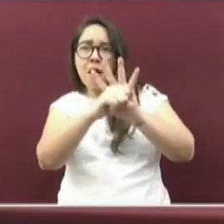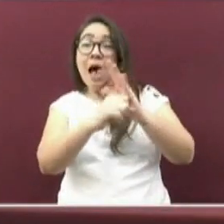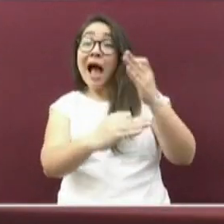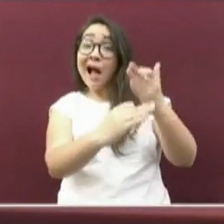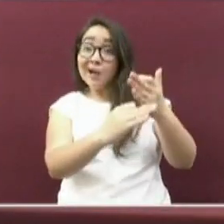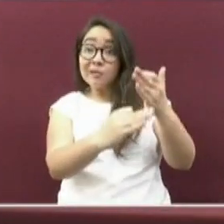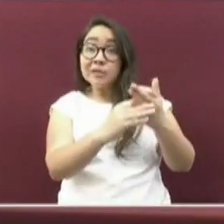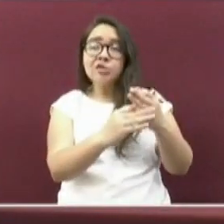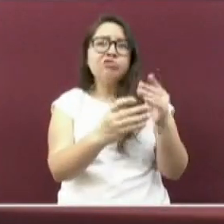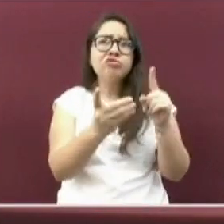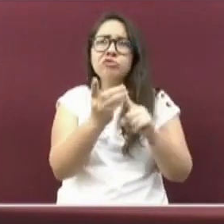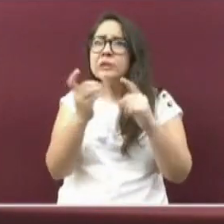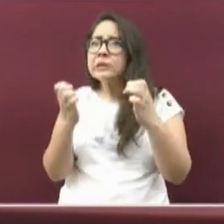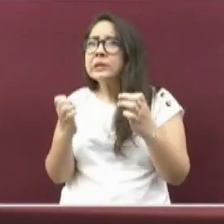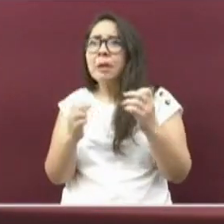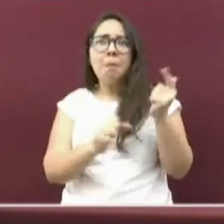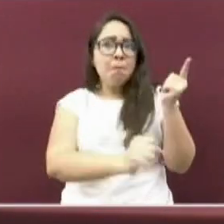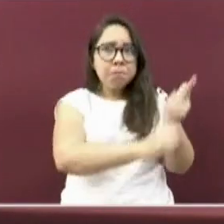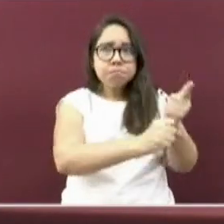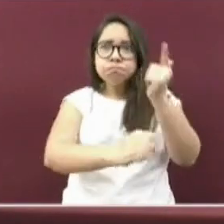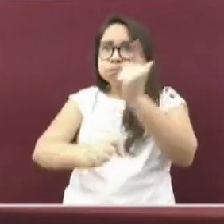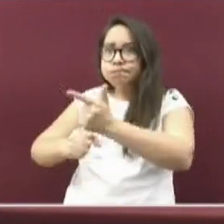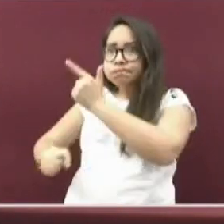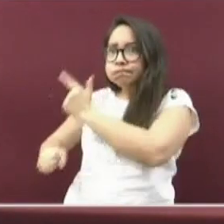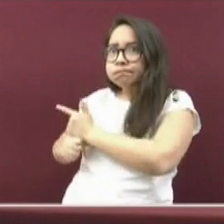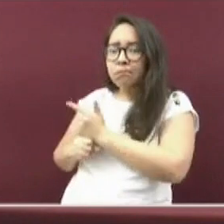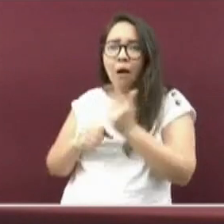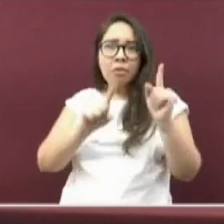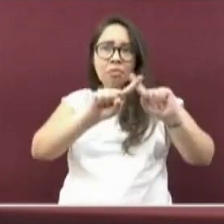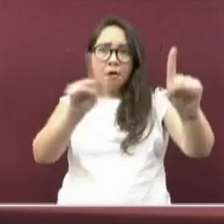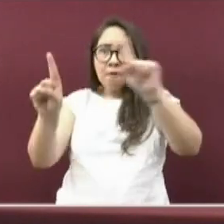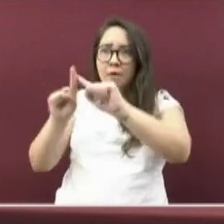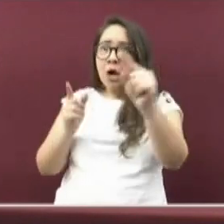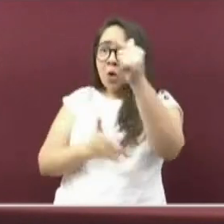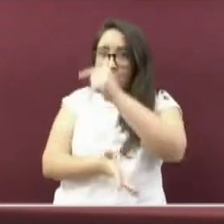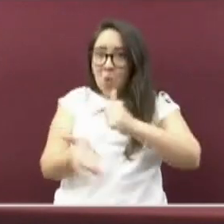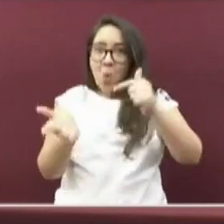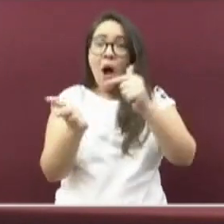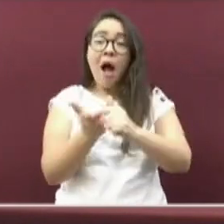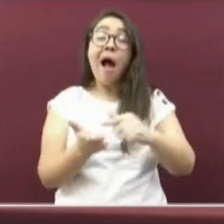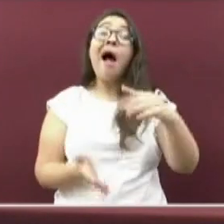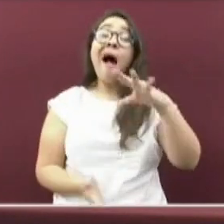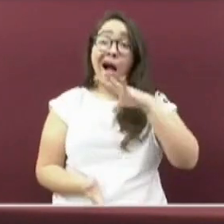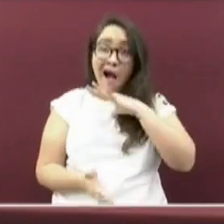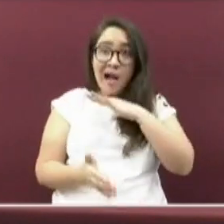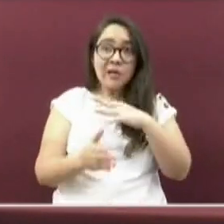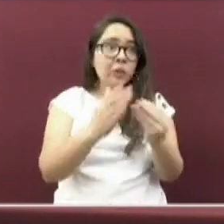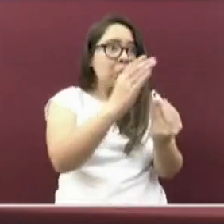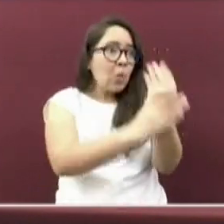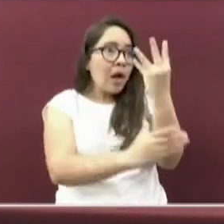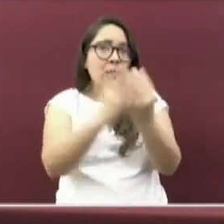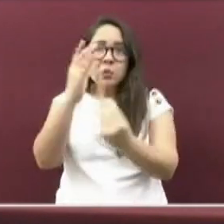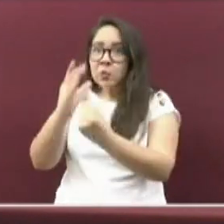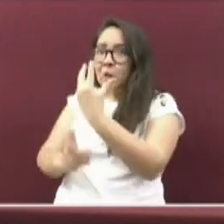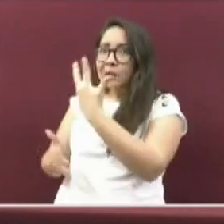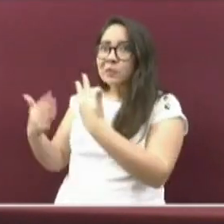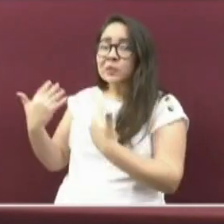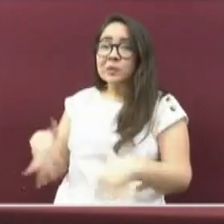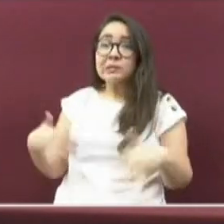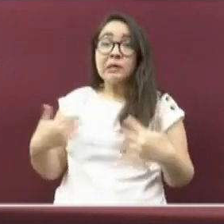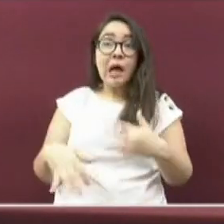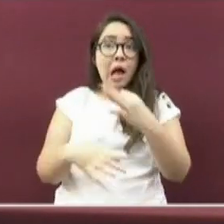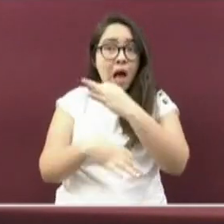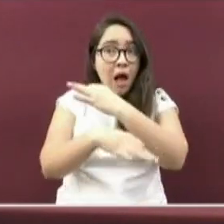activo continúan detectándose en diferentes municipios. Indica que el SARS-CoV-2 se